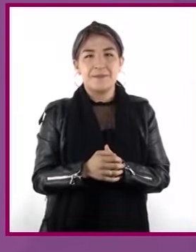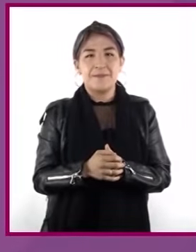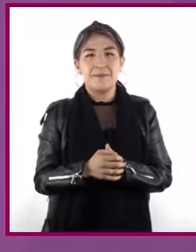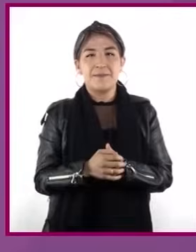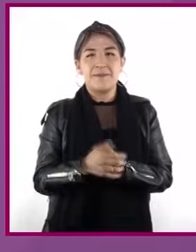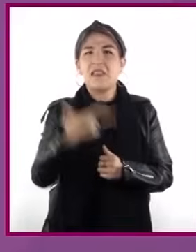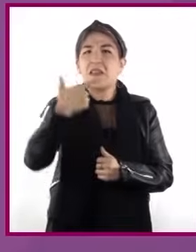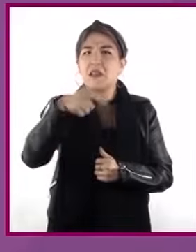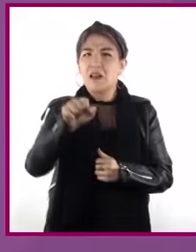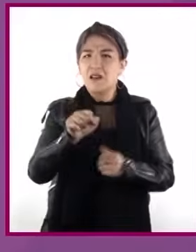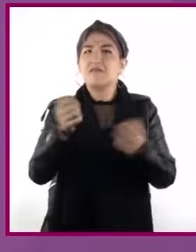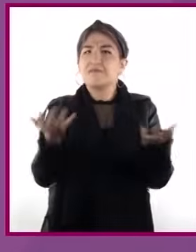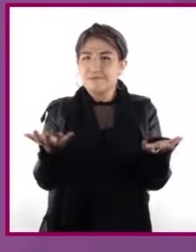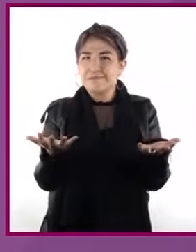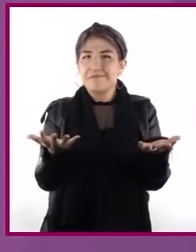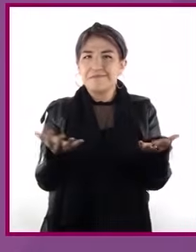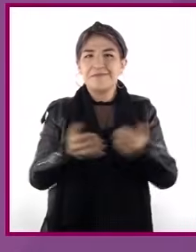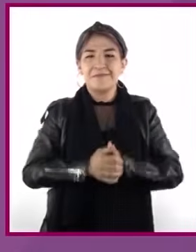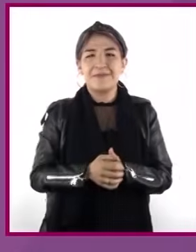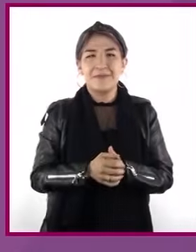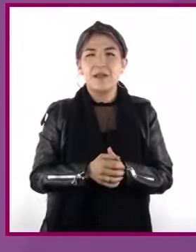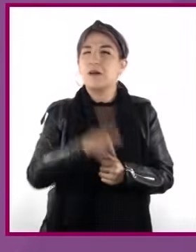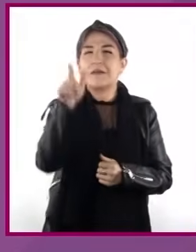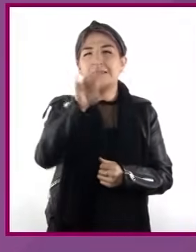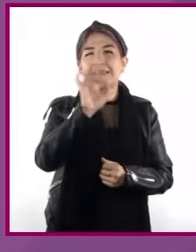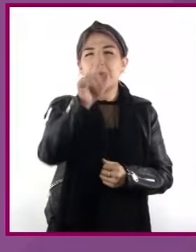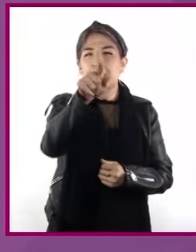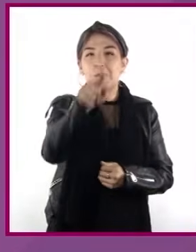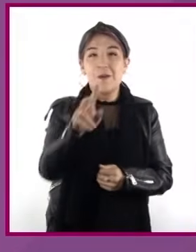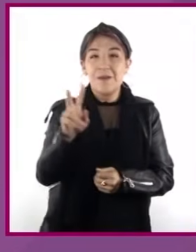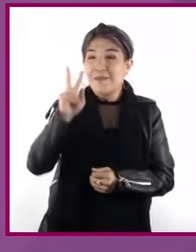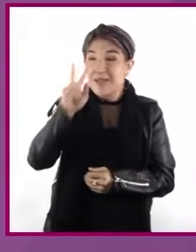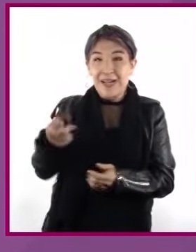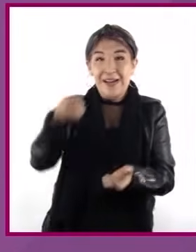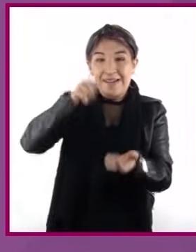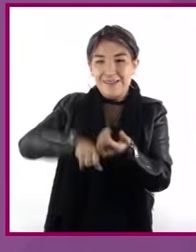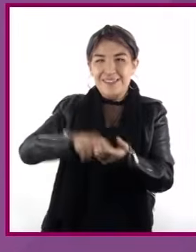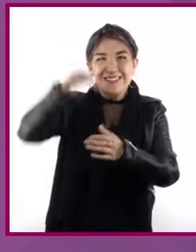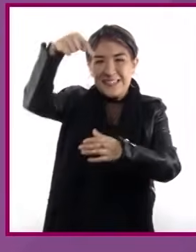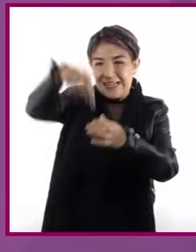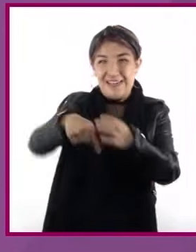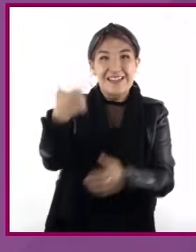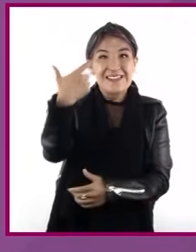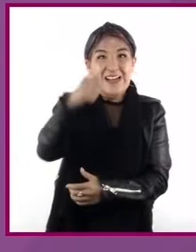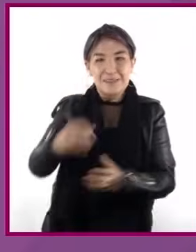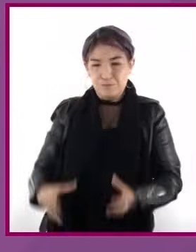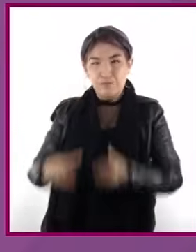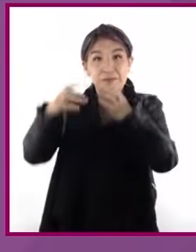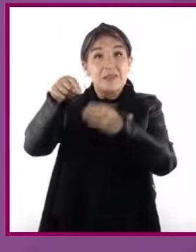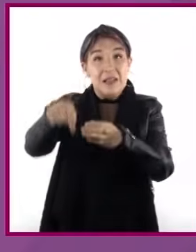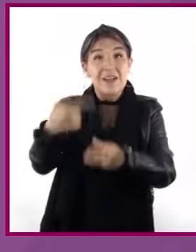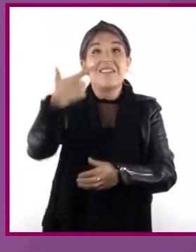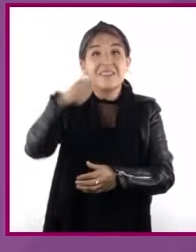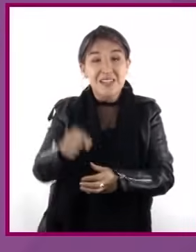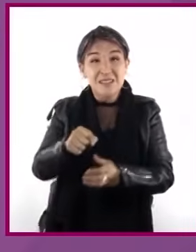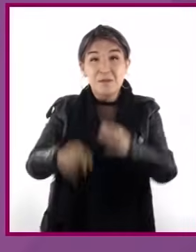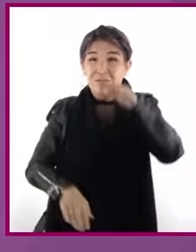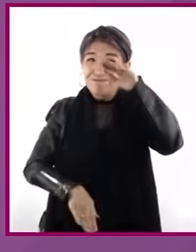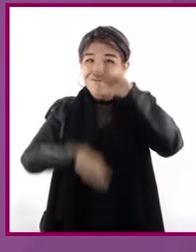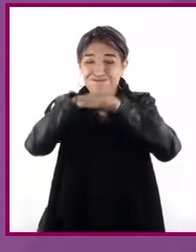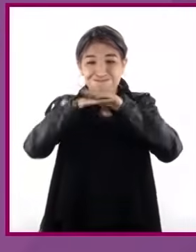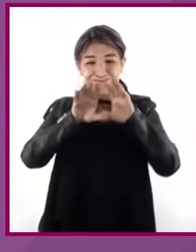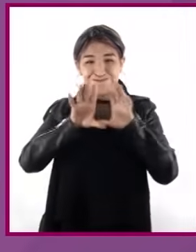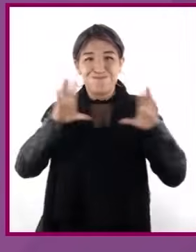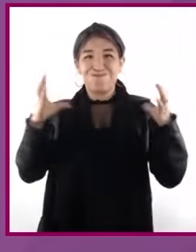¿Y los gases? Si pudiéramos ver dentro de ese tanque de gas, veríamos que el gas ocupa todo el